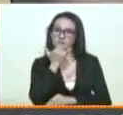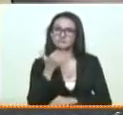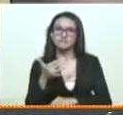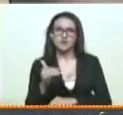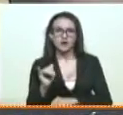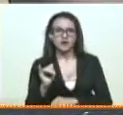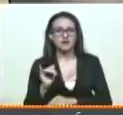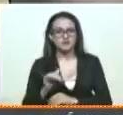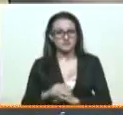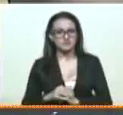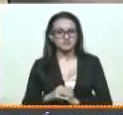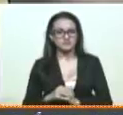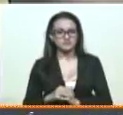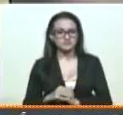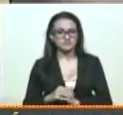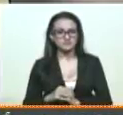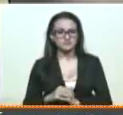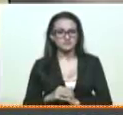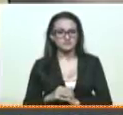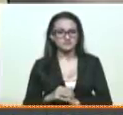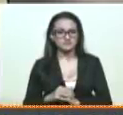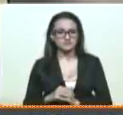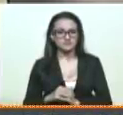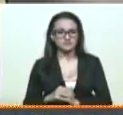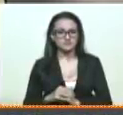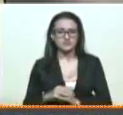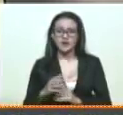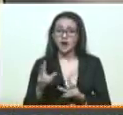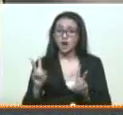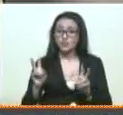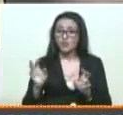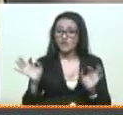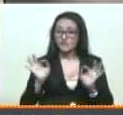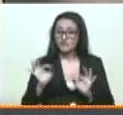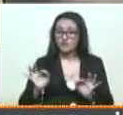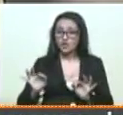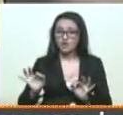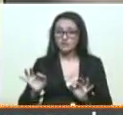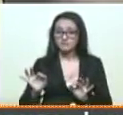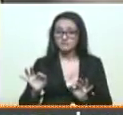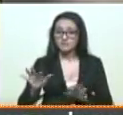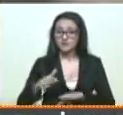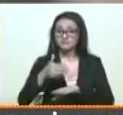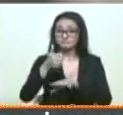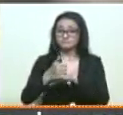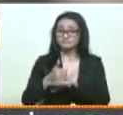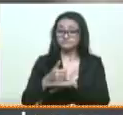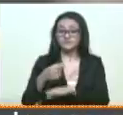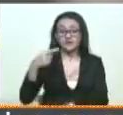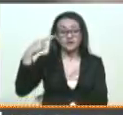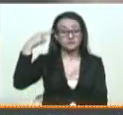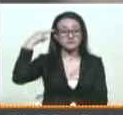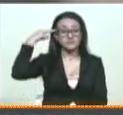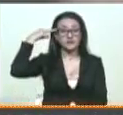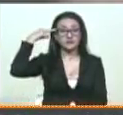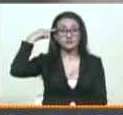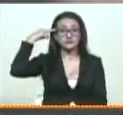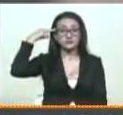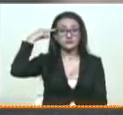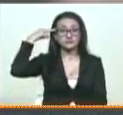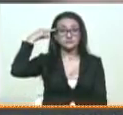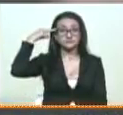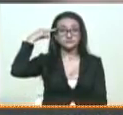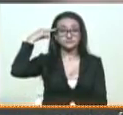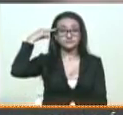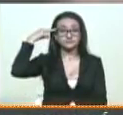y sometido a una nueva forma de dominación de la mente humana, que es